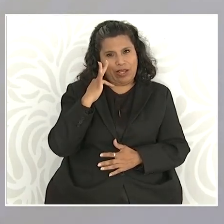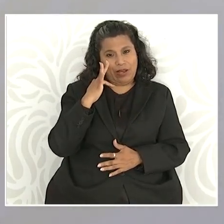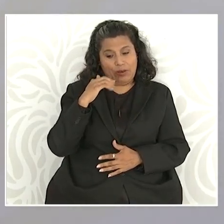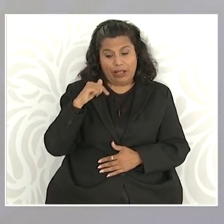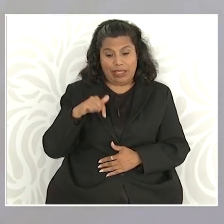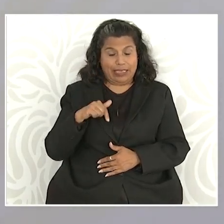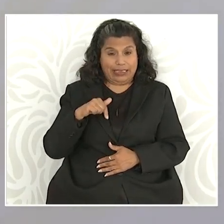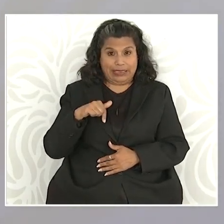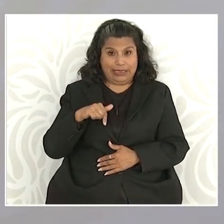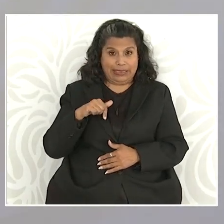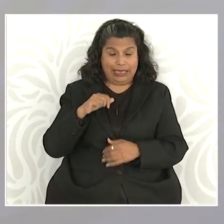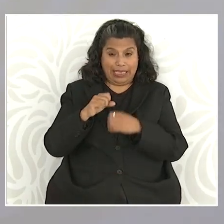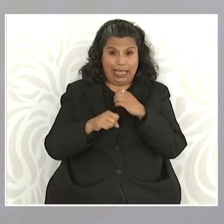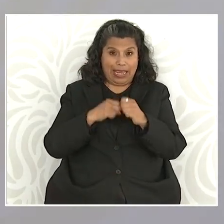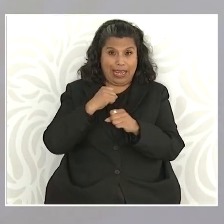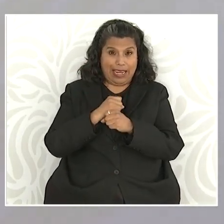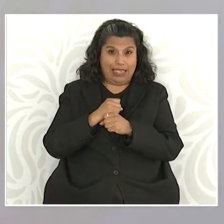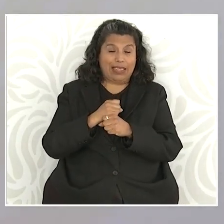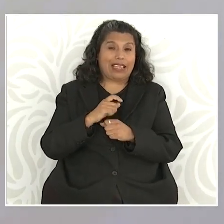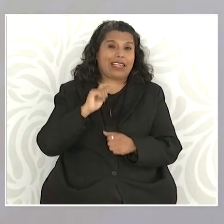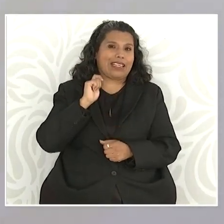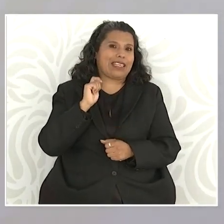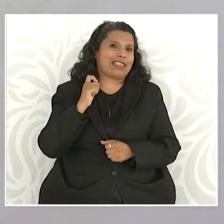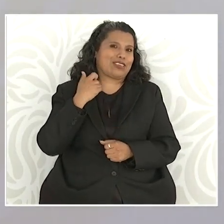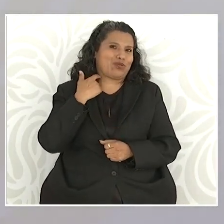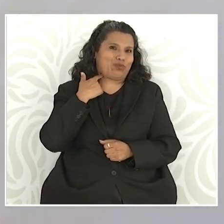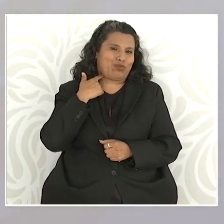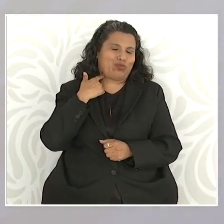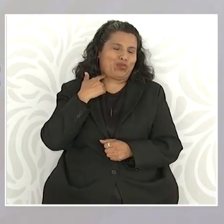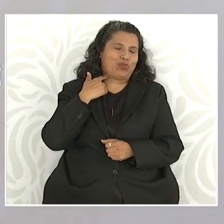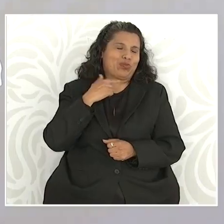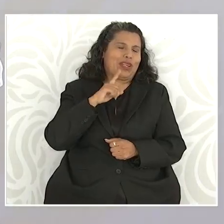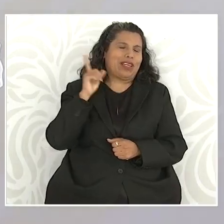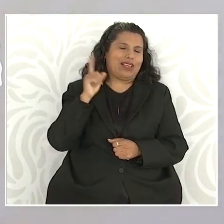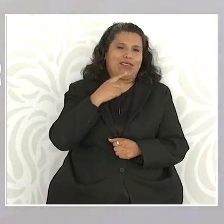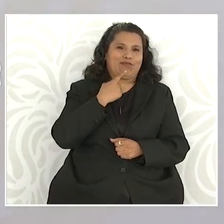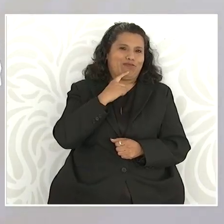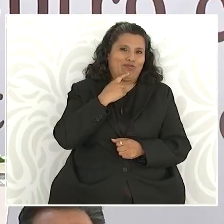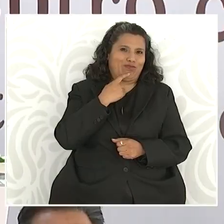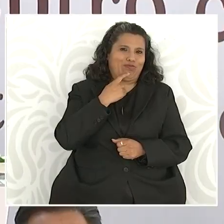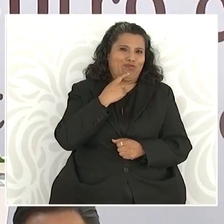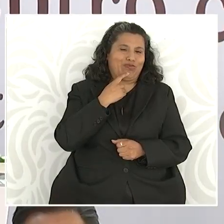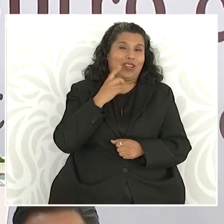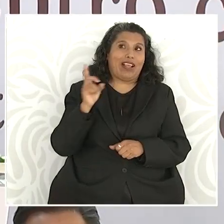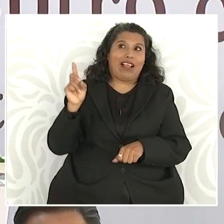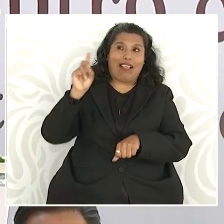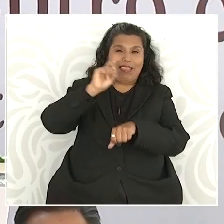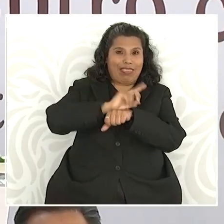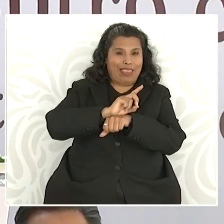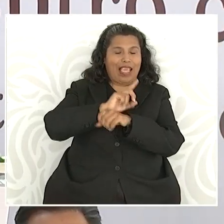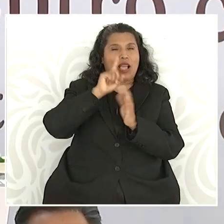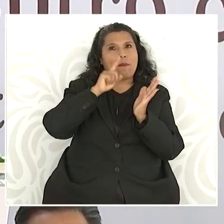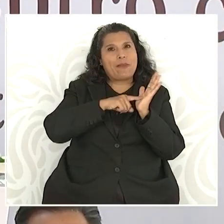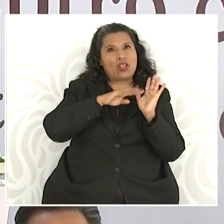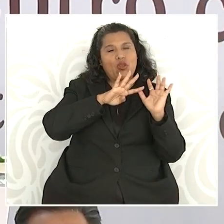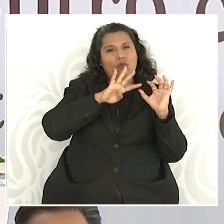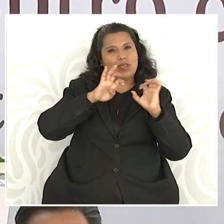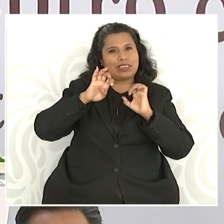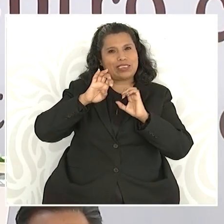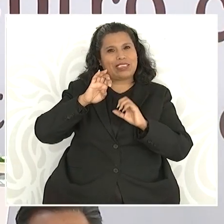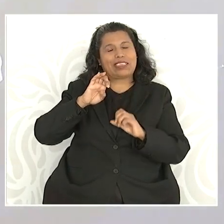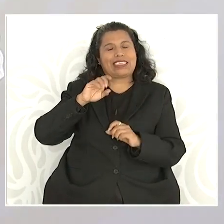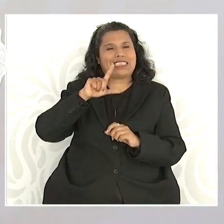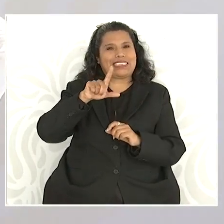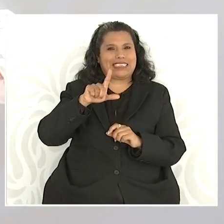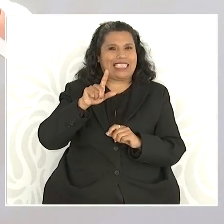año, el entonces presidente López Obrador, el día de la Constitución de